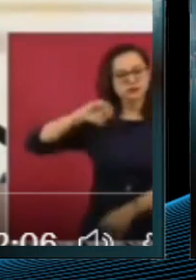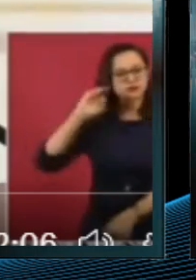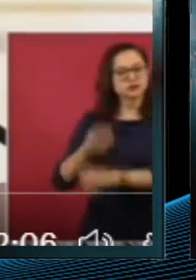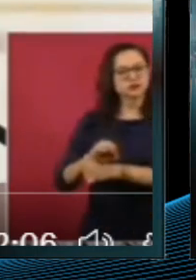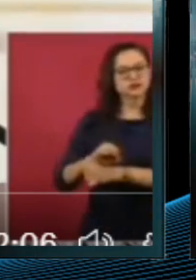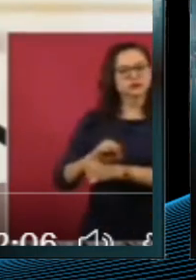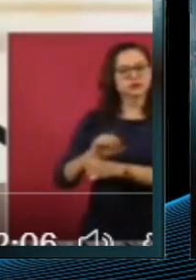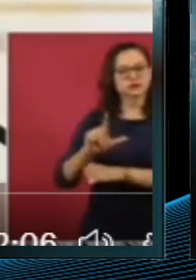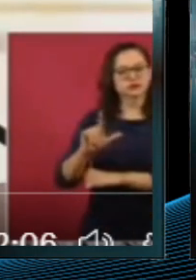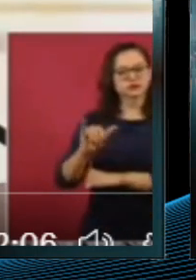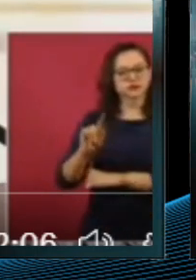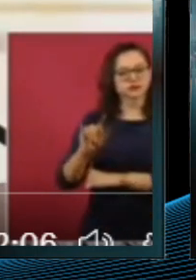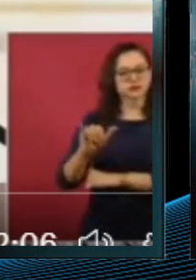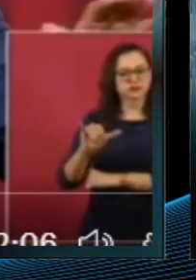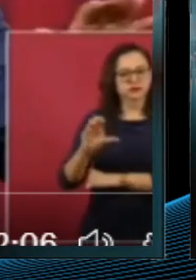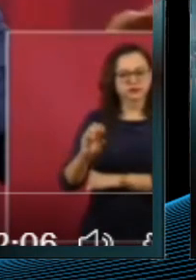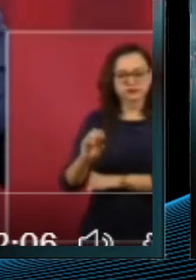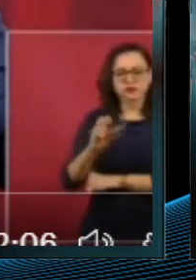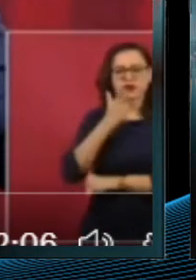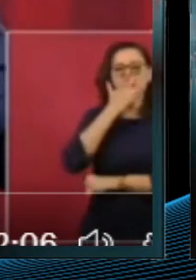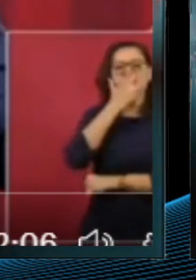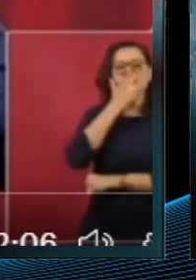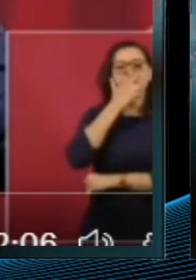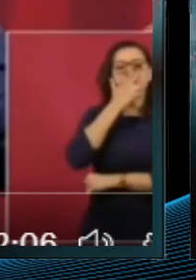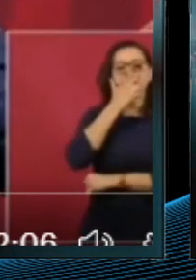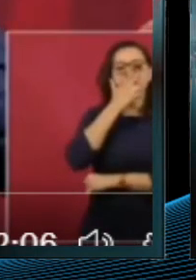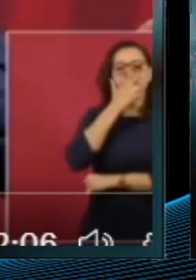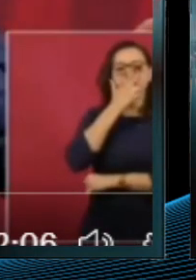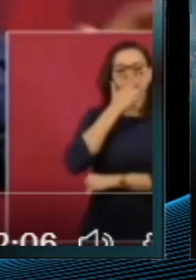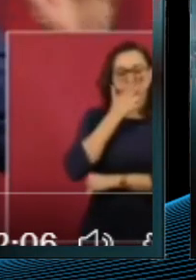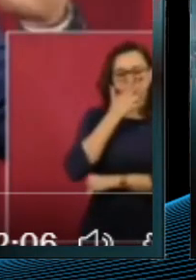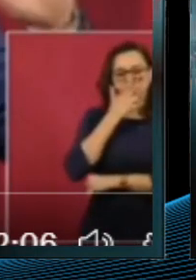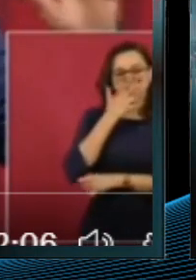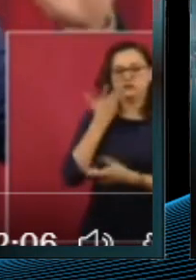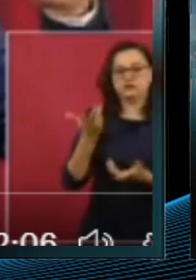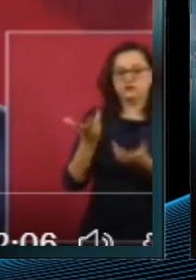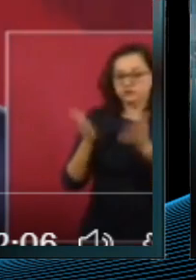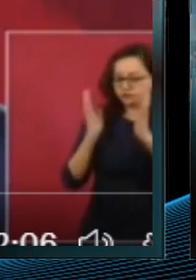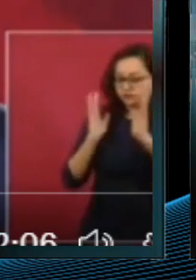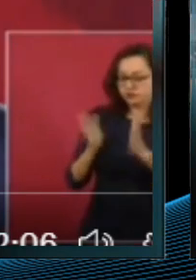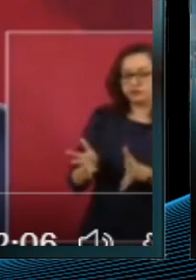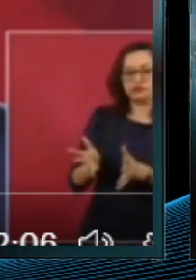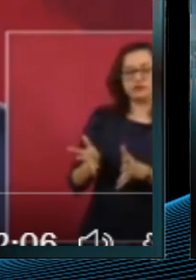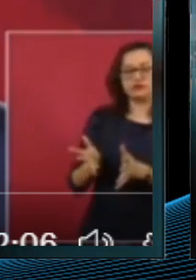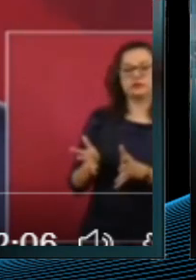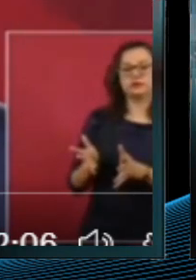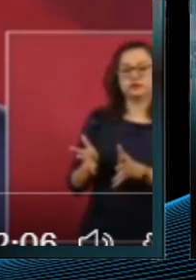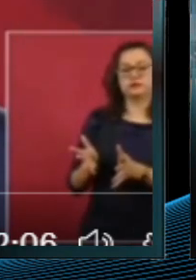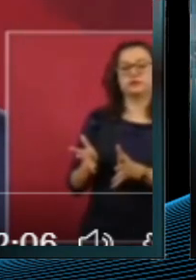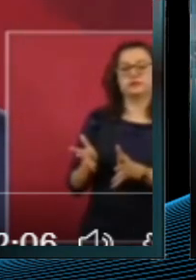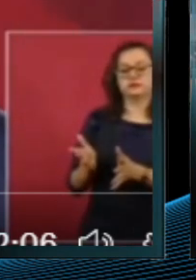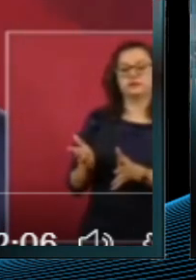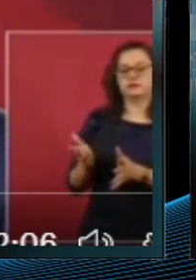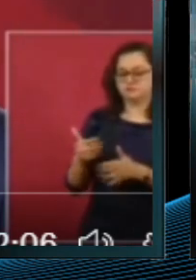se proteja el litio y ya empecemos